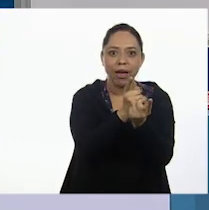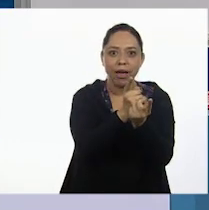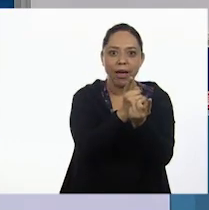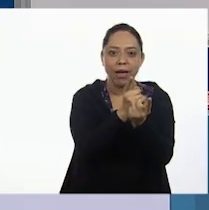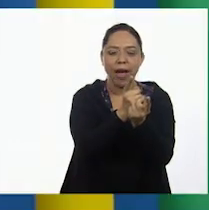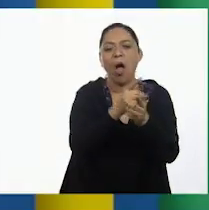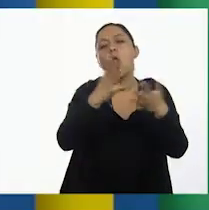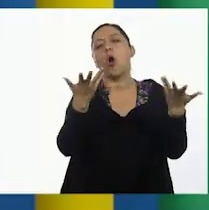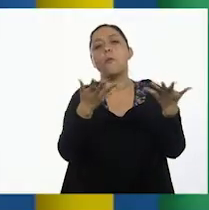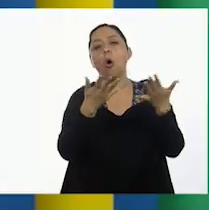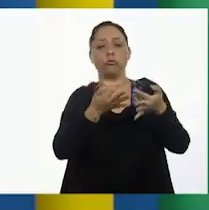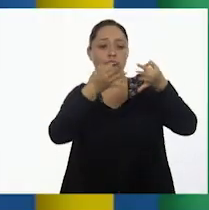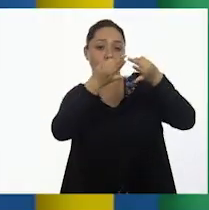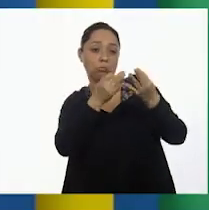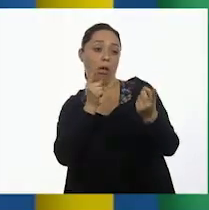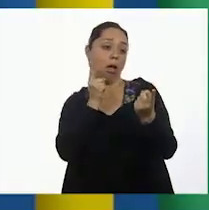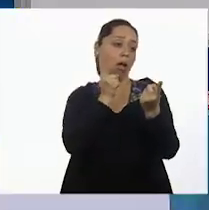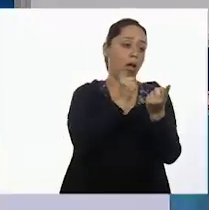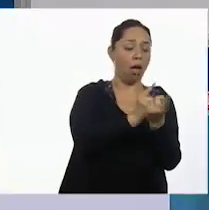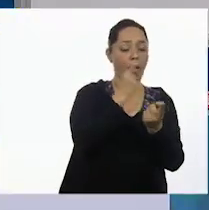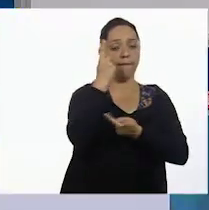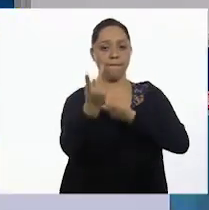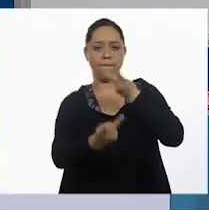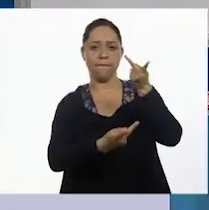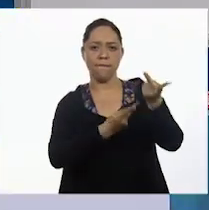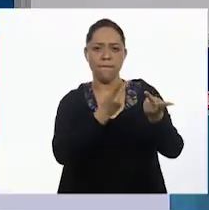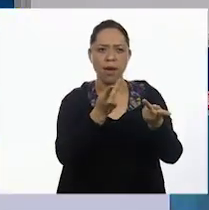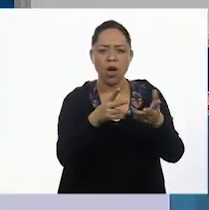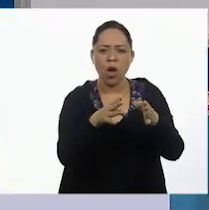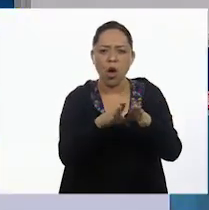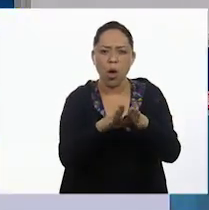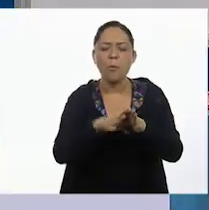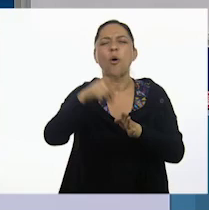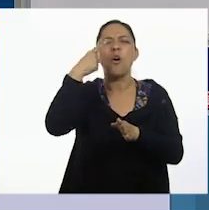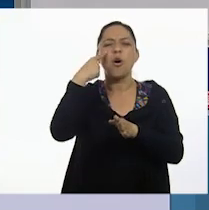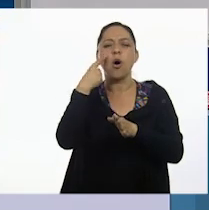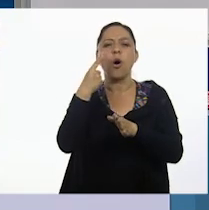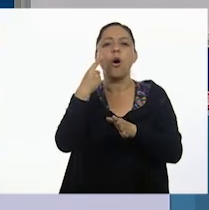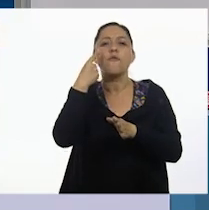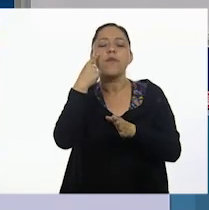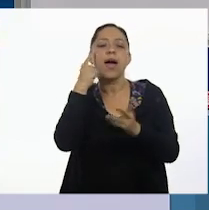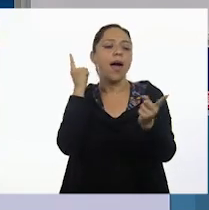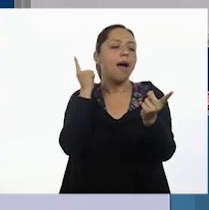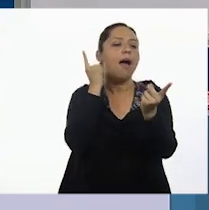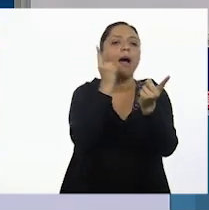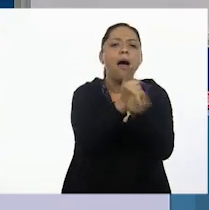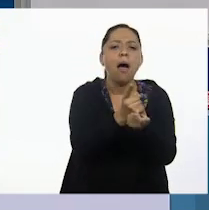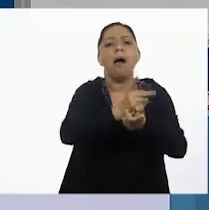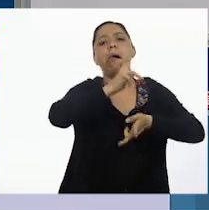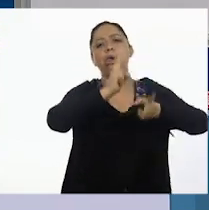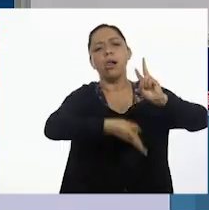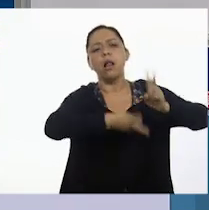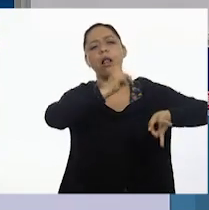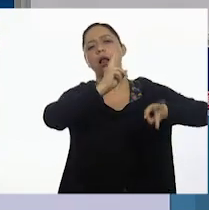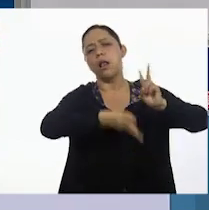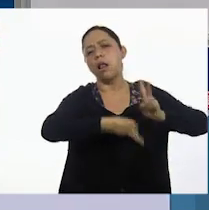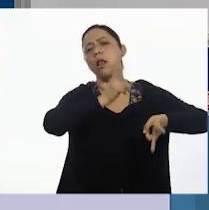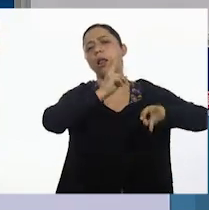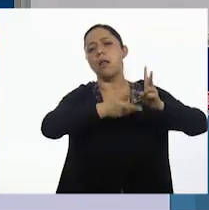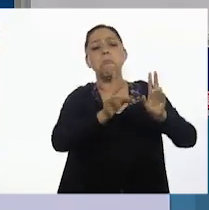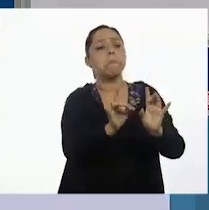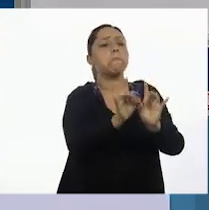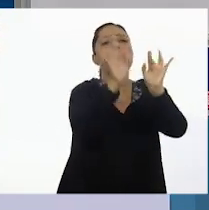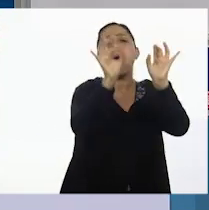informales. ¿Cómo que informales, profesor? Mira, informal significa que consiguen la información a través de charlas o pláticas que surgen